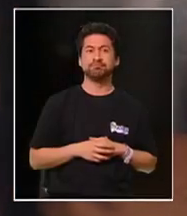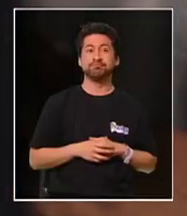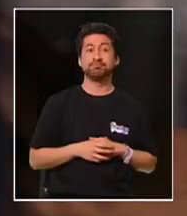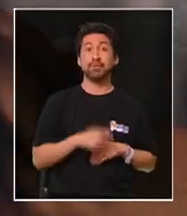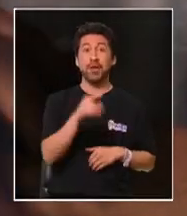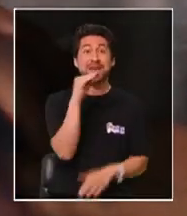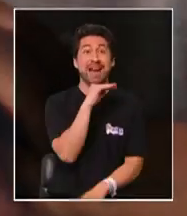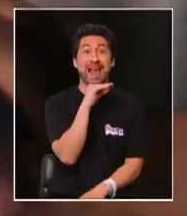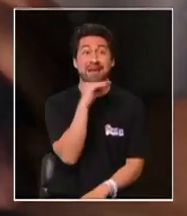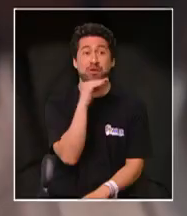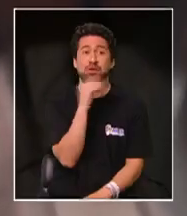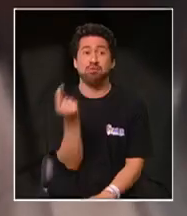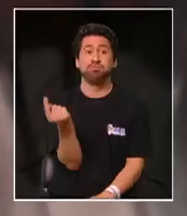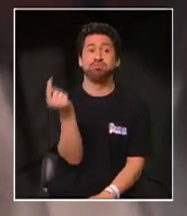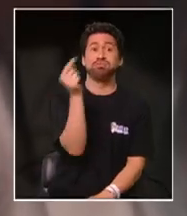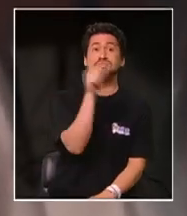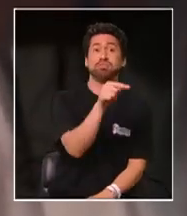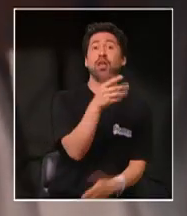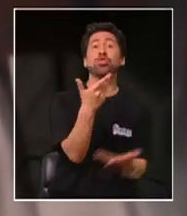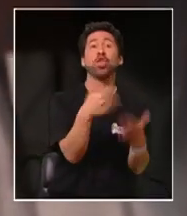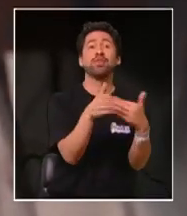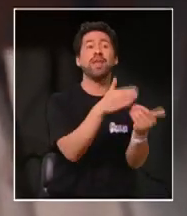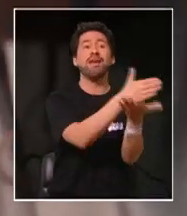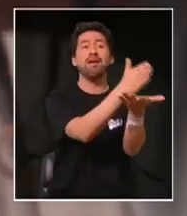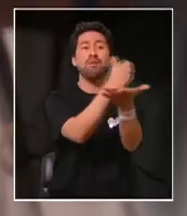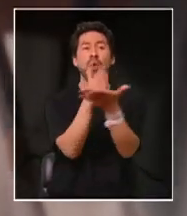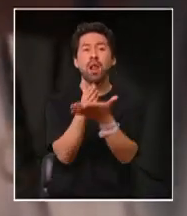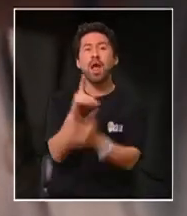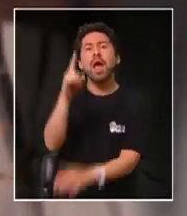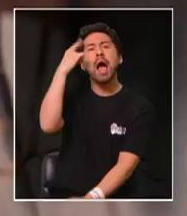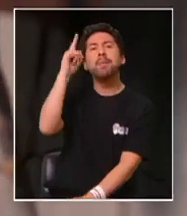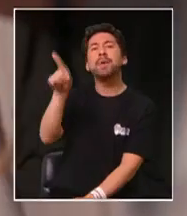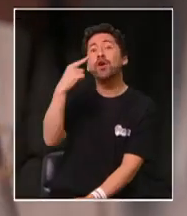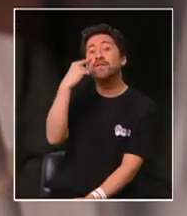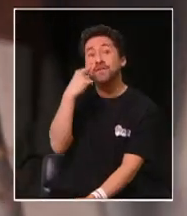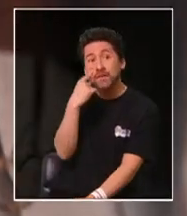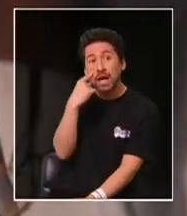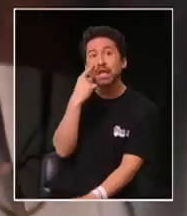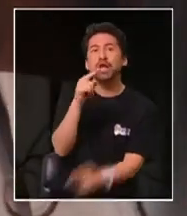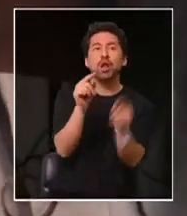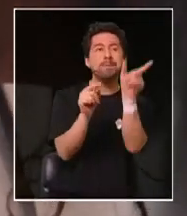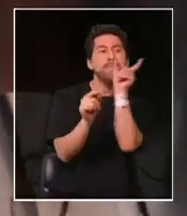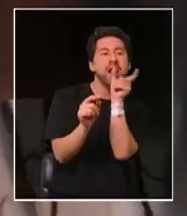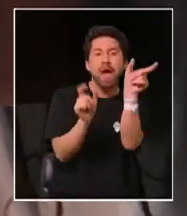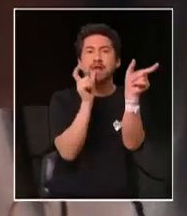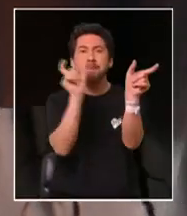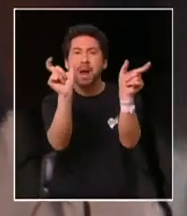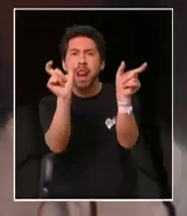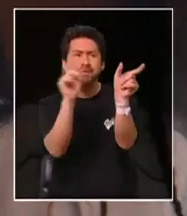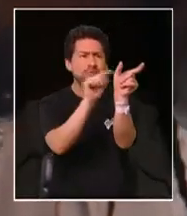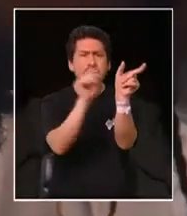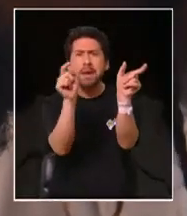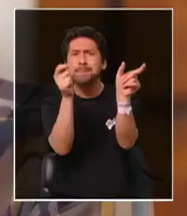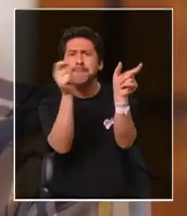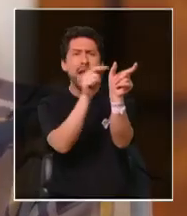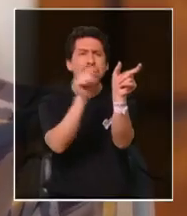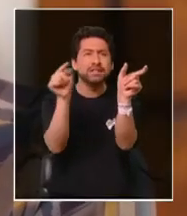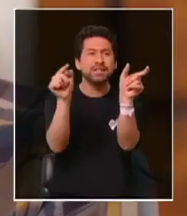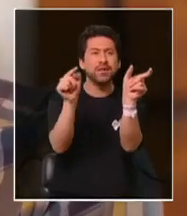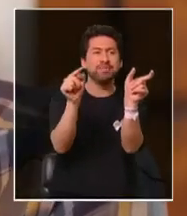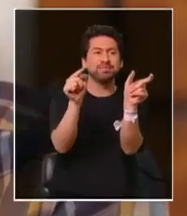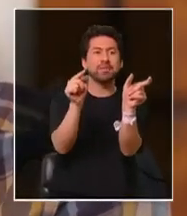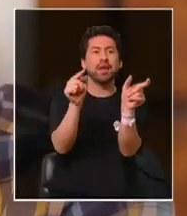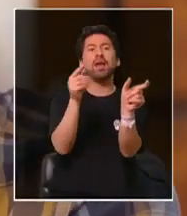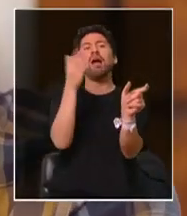Llegamos rapidito hacia la escuela. Pero fíjate que lo demás rime con, claro. Todo empezó como una jugarreta.